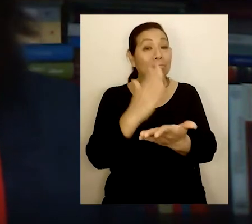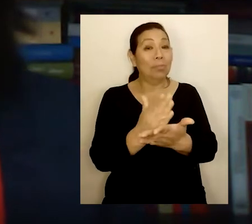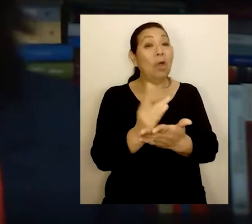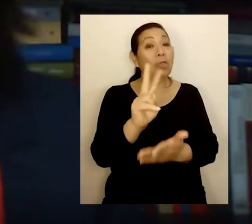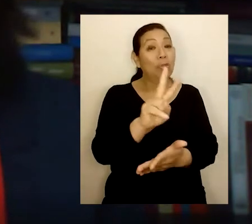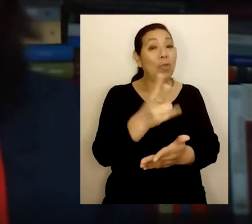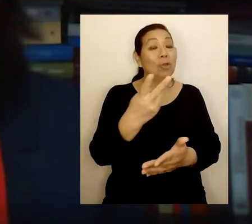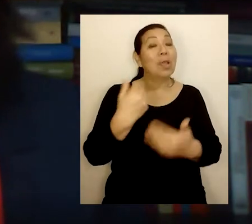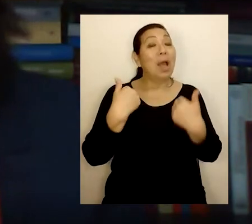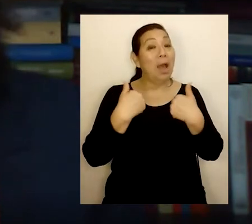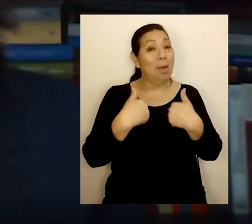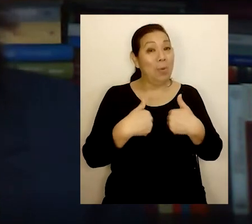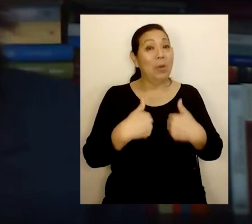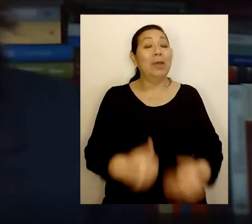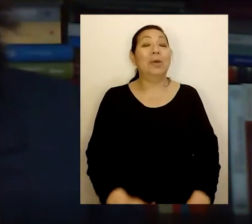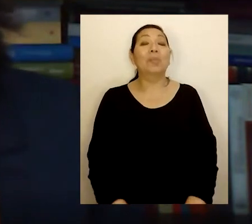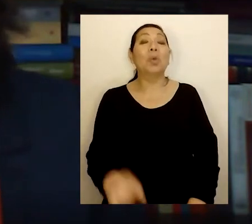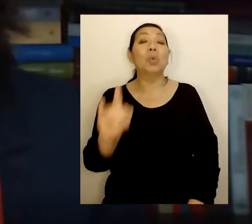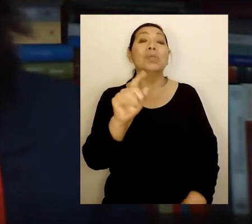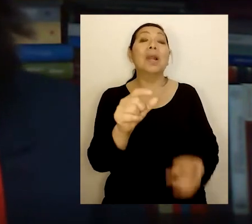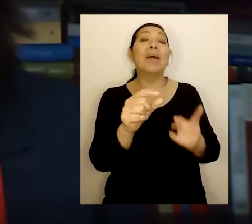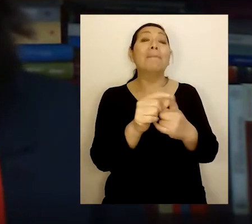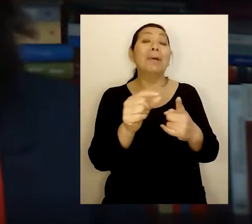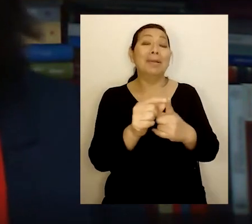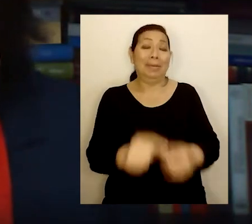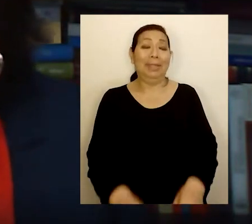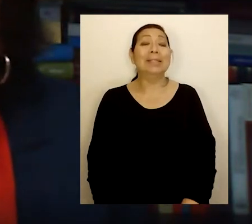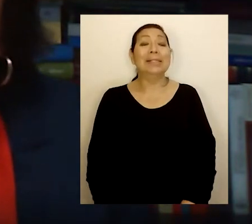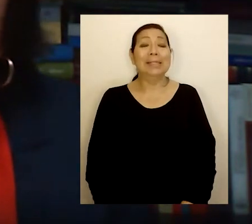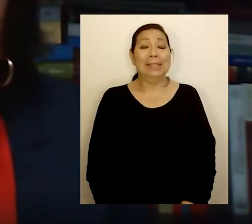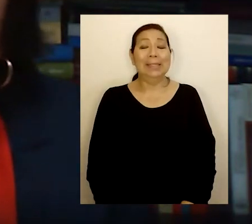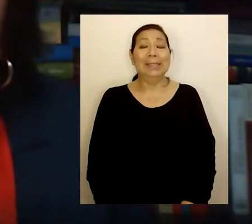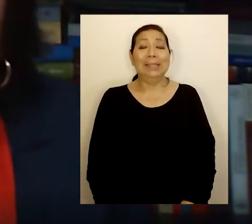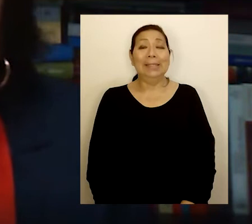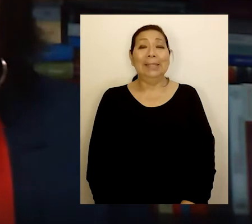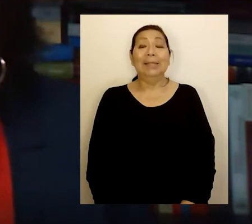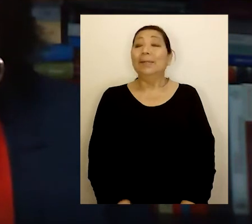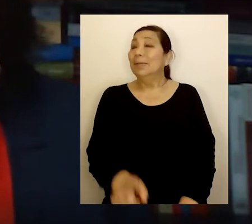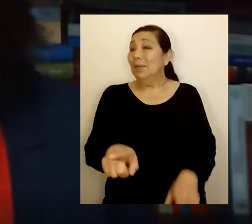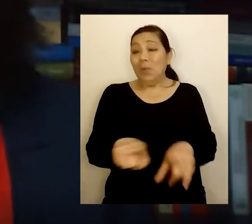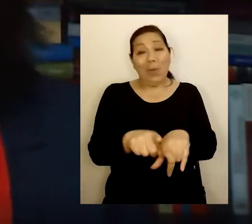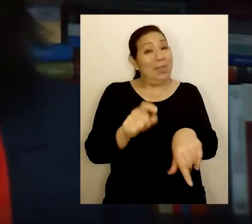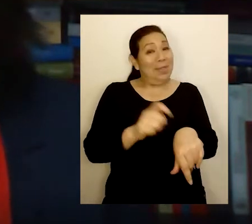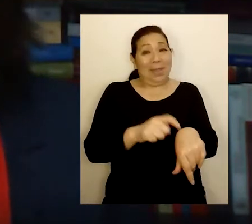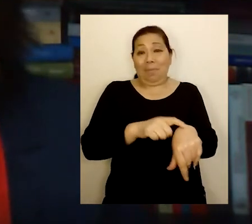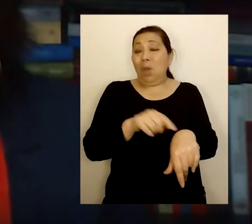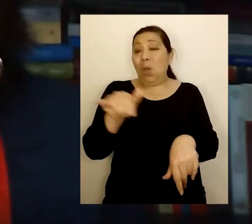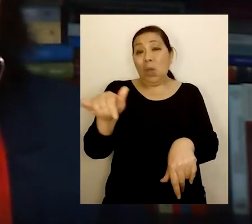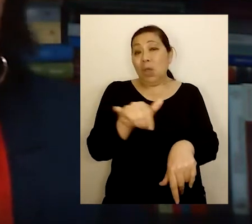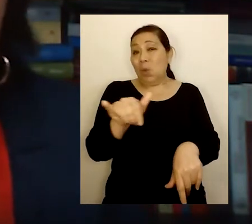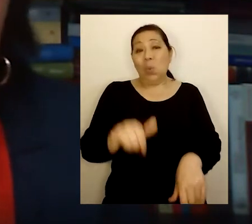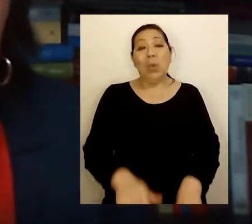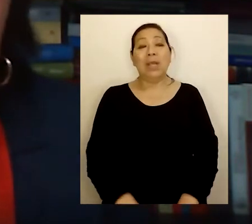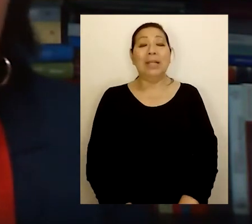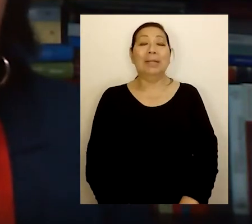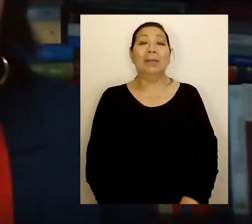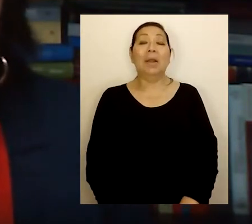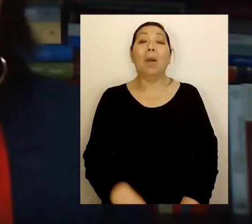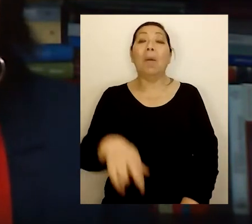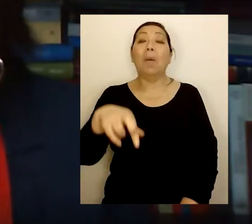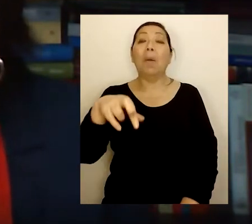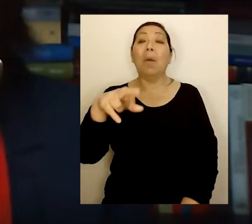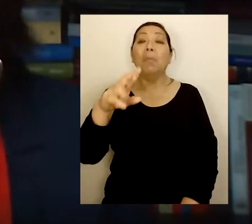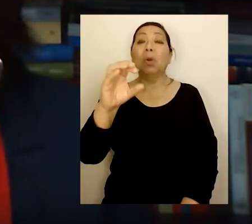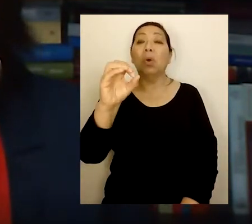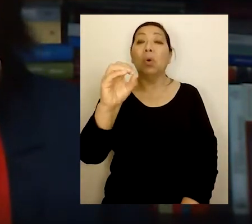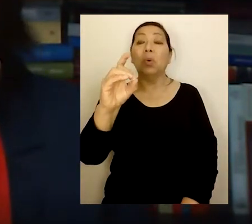entre ambos abogados que van a hacer el uso de la palabra. Y por ese mismo tiempo puede hacer uso de la palabra el procurador